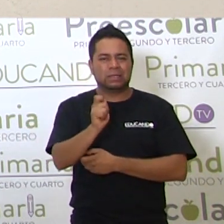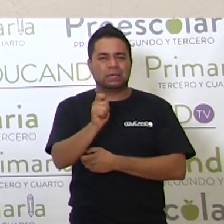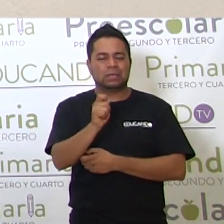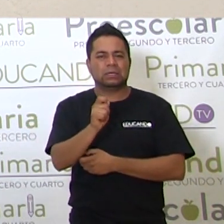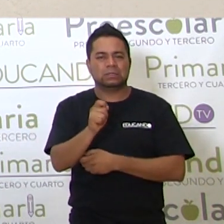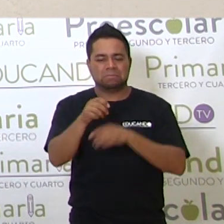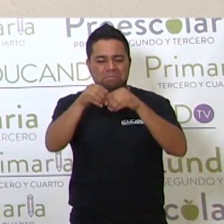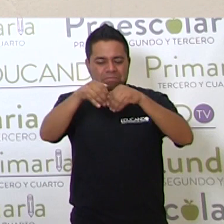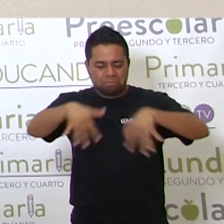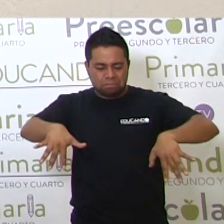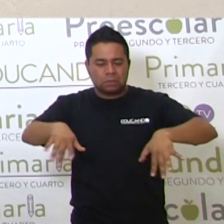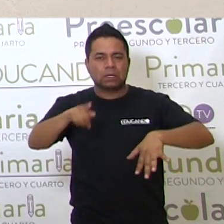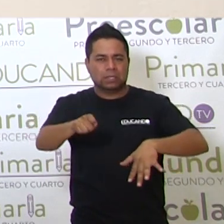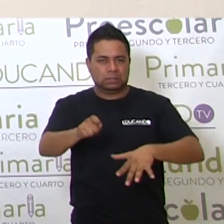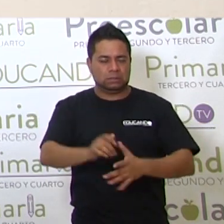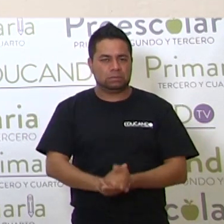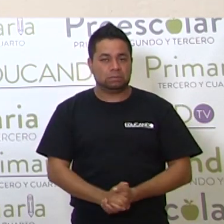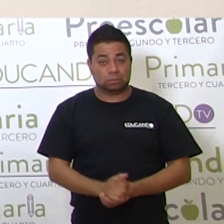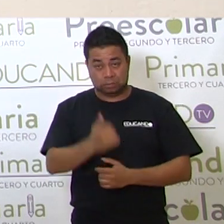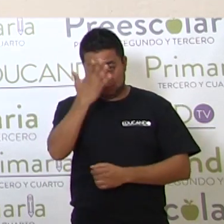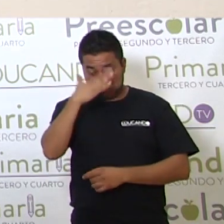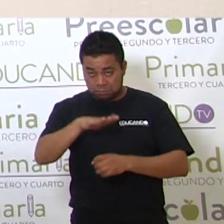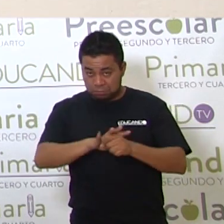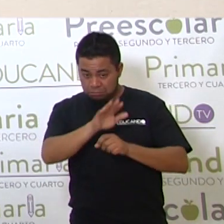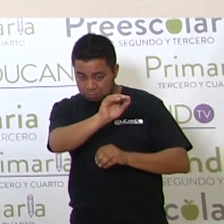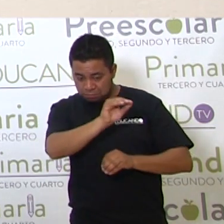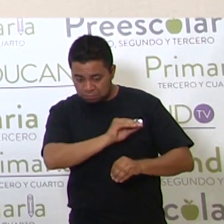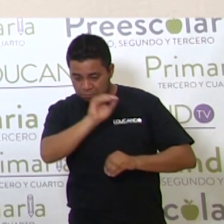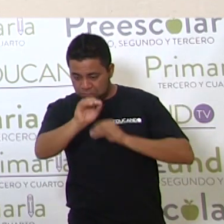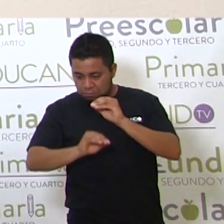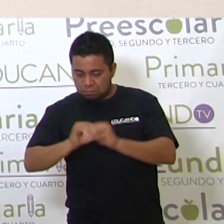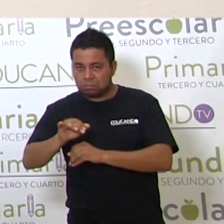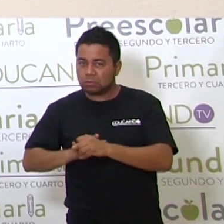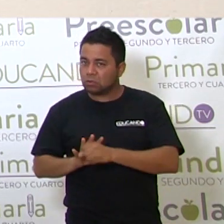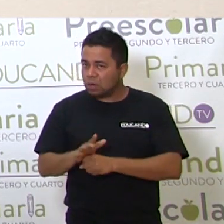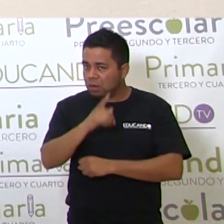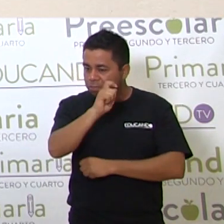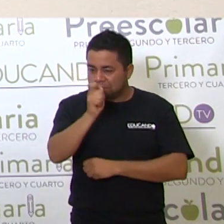conceptual? ¿Saben los elementos que la configuran?